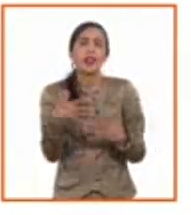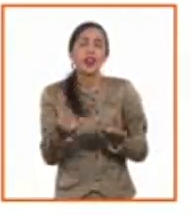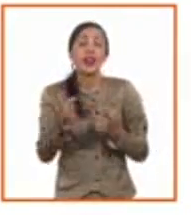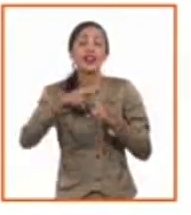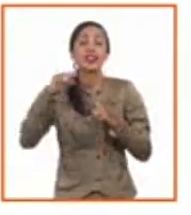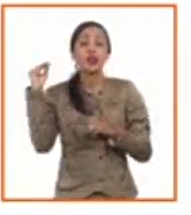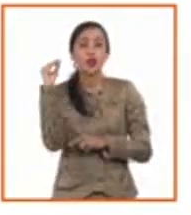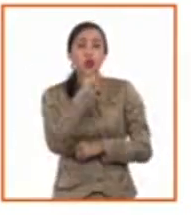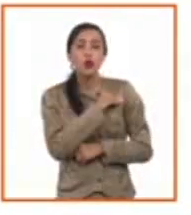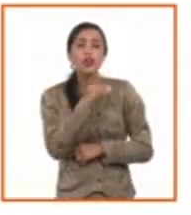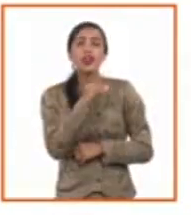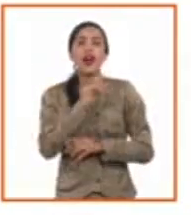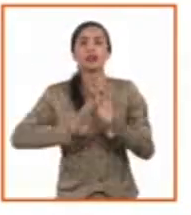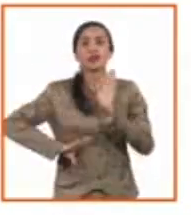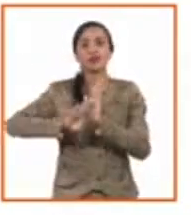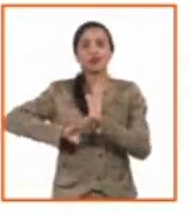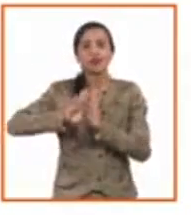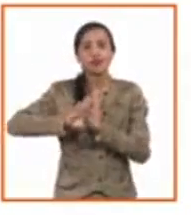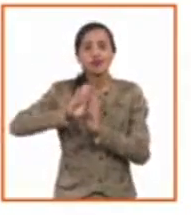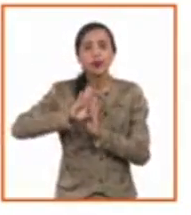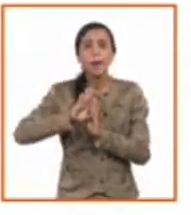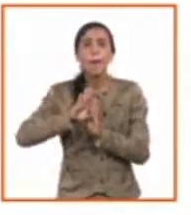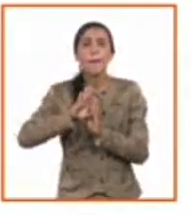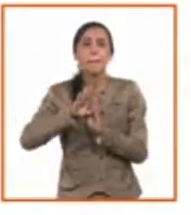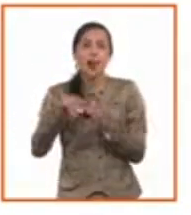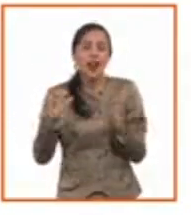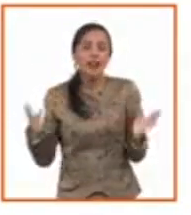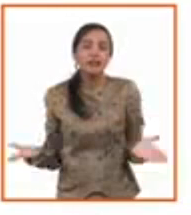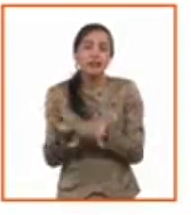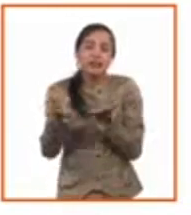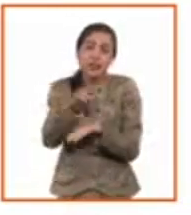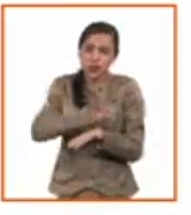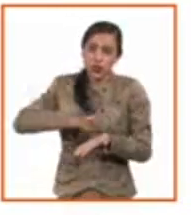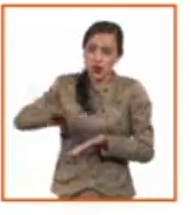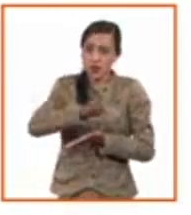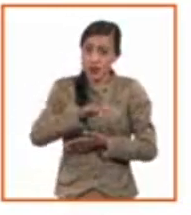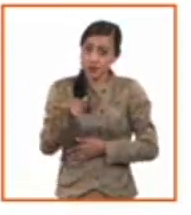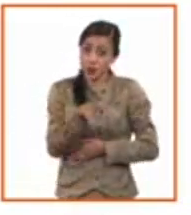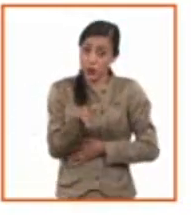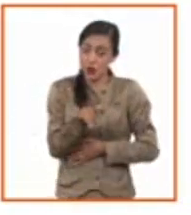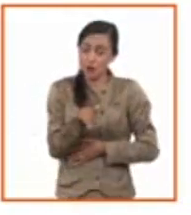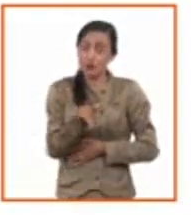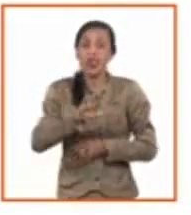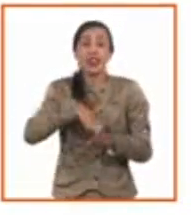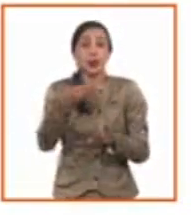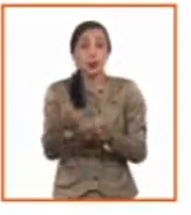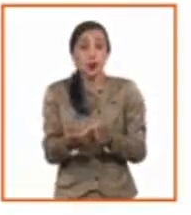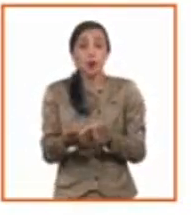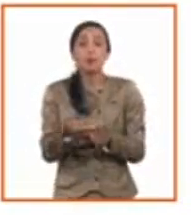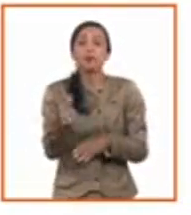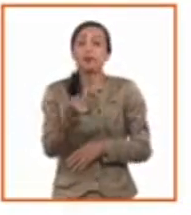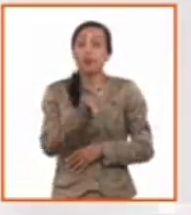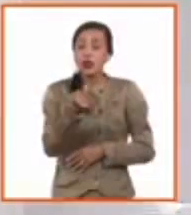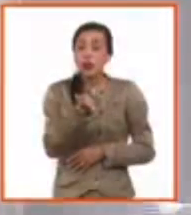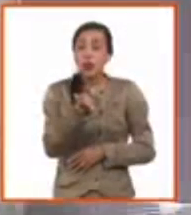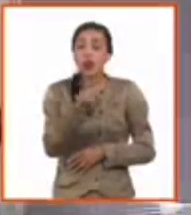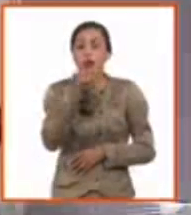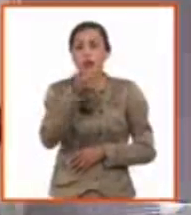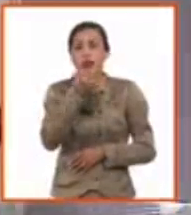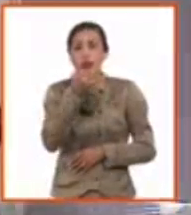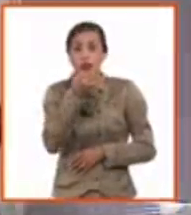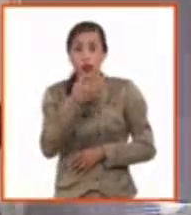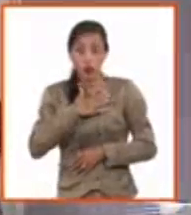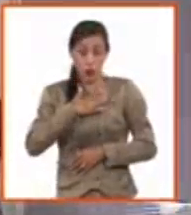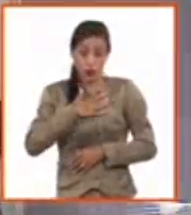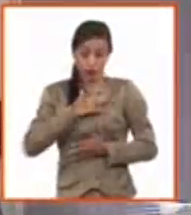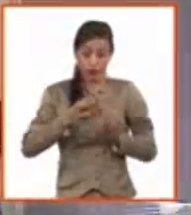de las tecnologías de los desarrollos tecnológicos en función del desarrollo de la sociedad luego en la conceptualización de nuestro